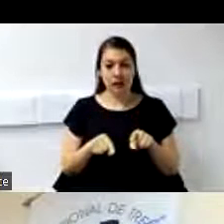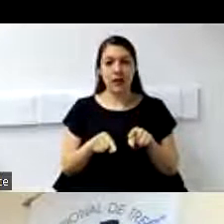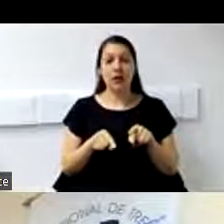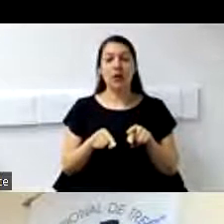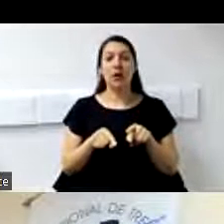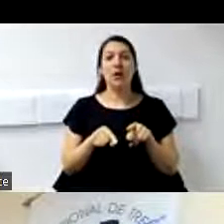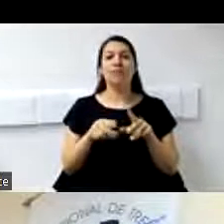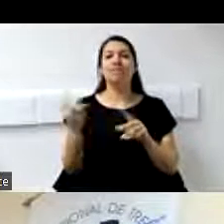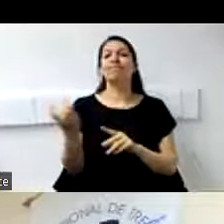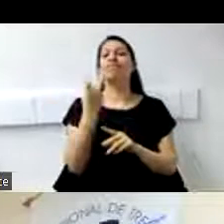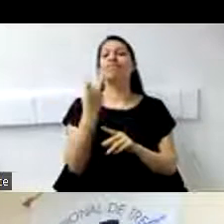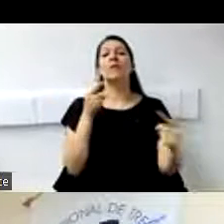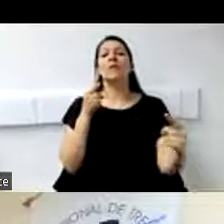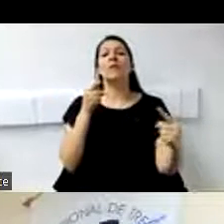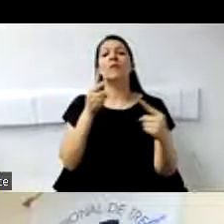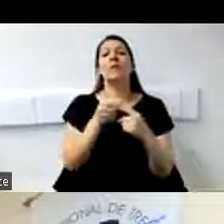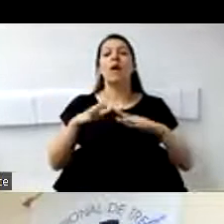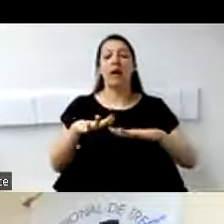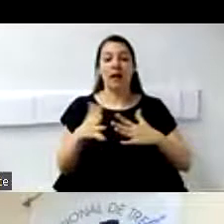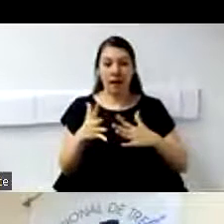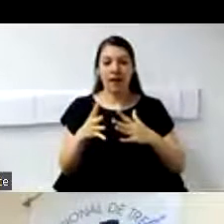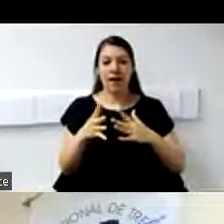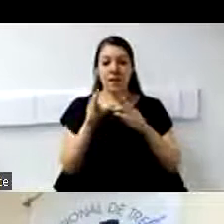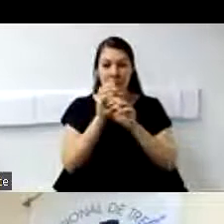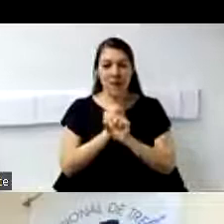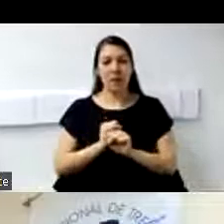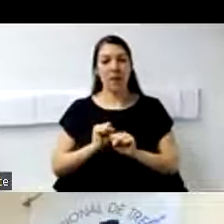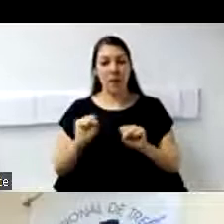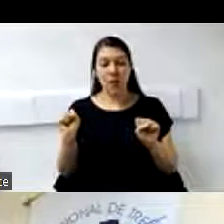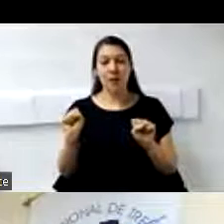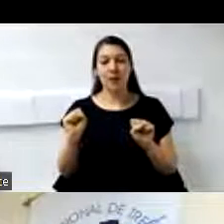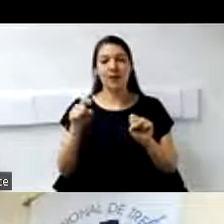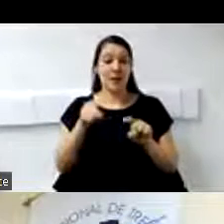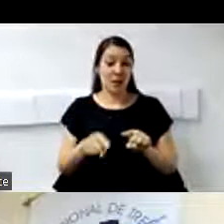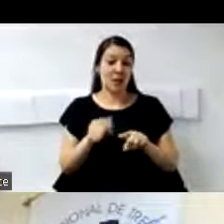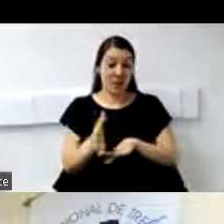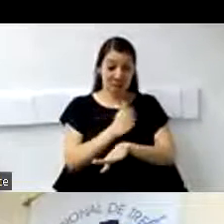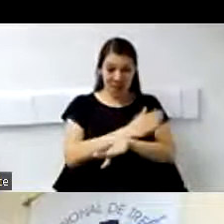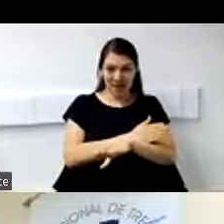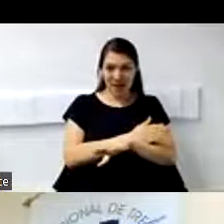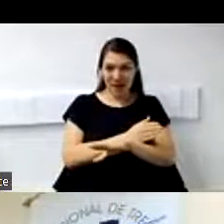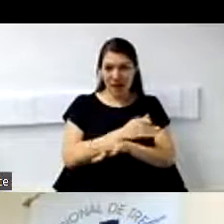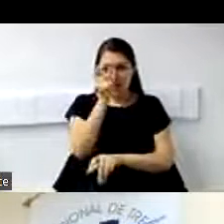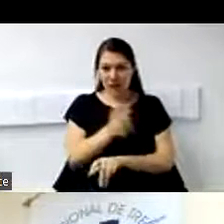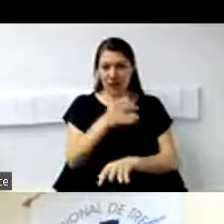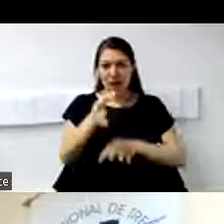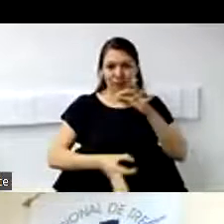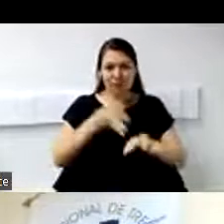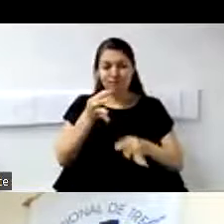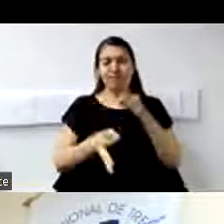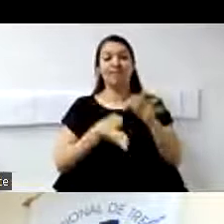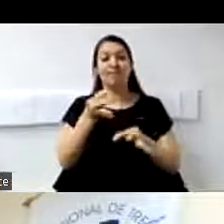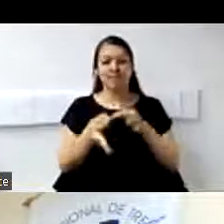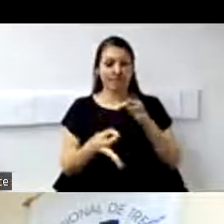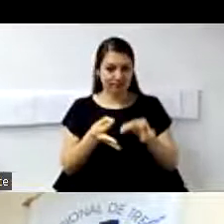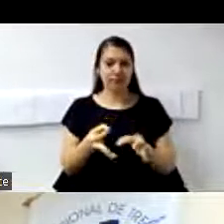justamente lo que busca es darle forma a esto que nos expuso por ahí